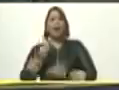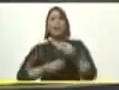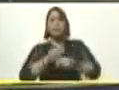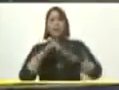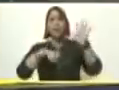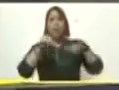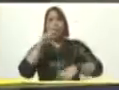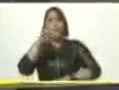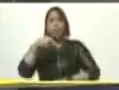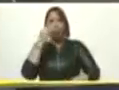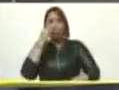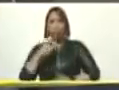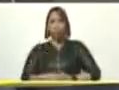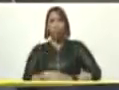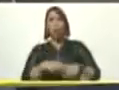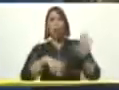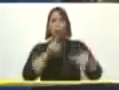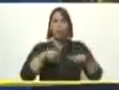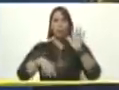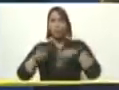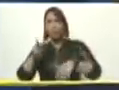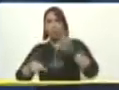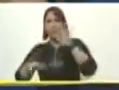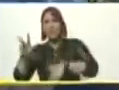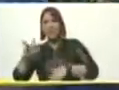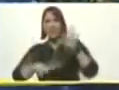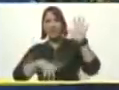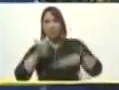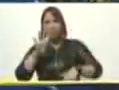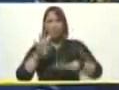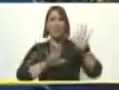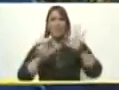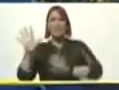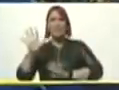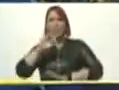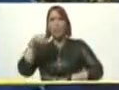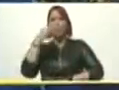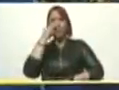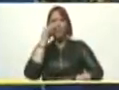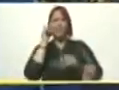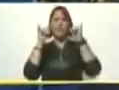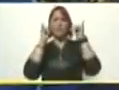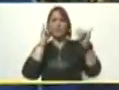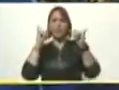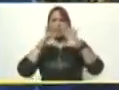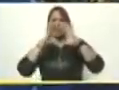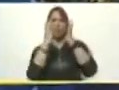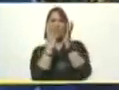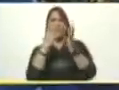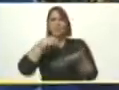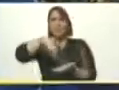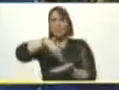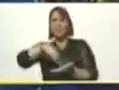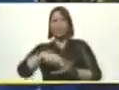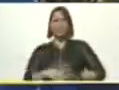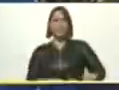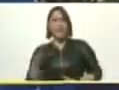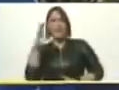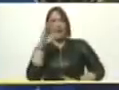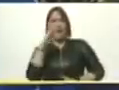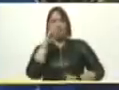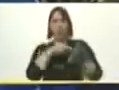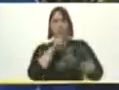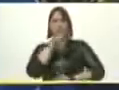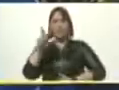más nada 11 12 13 14 15 de junio festival Mundial de la salsa Caracas